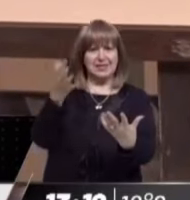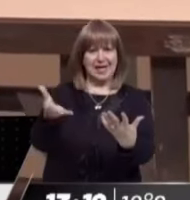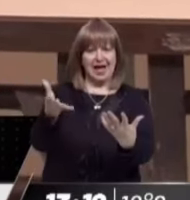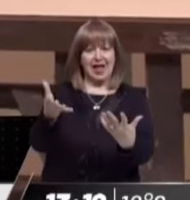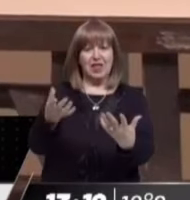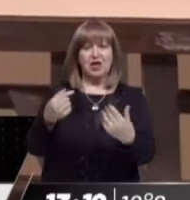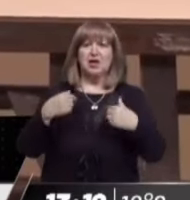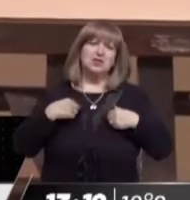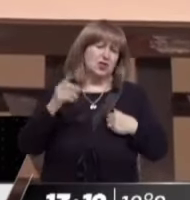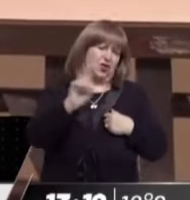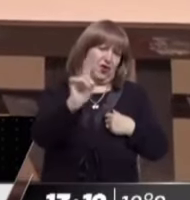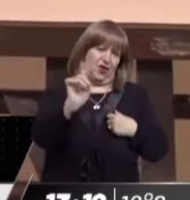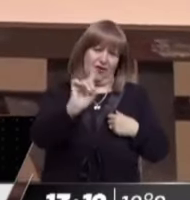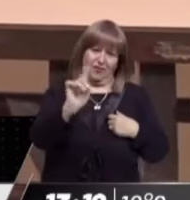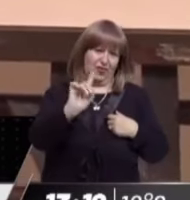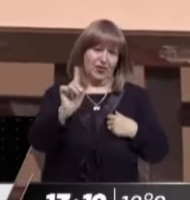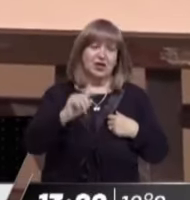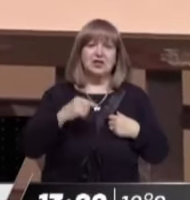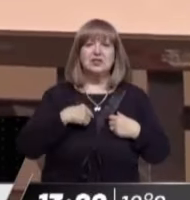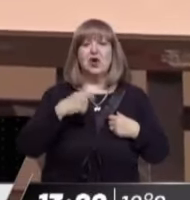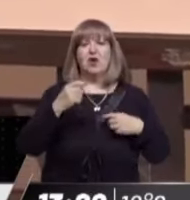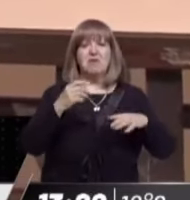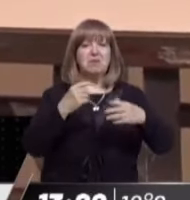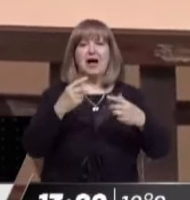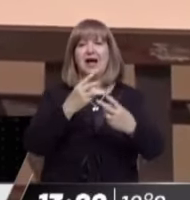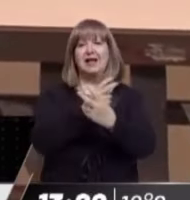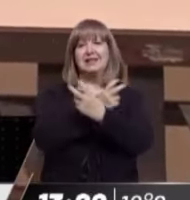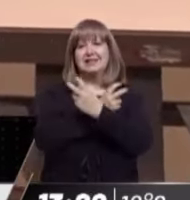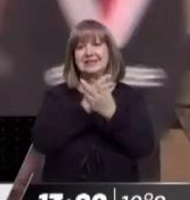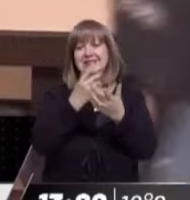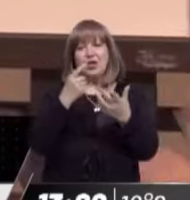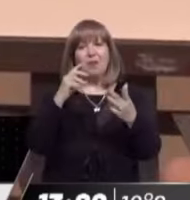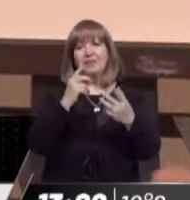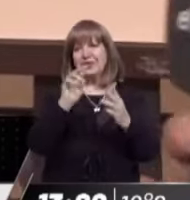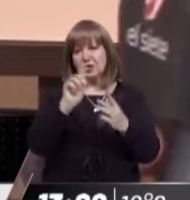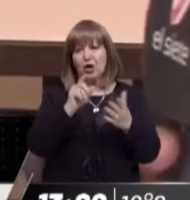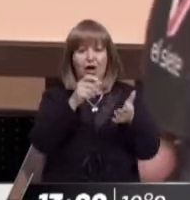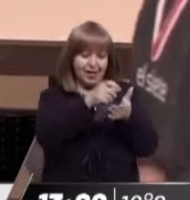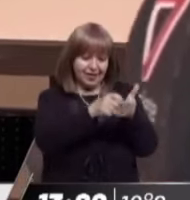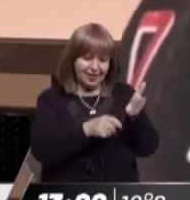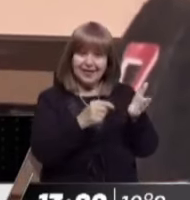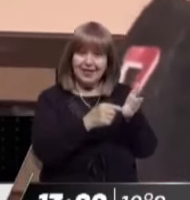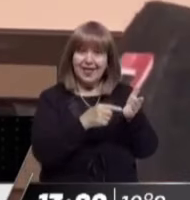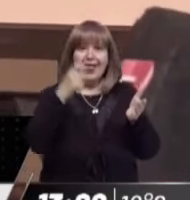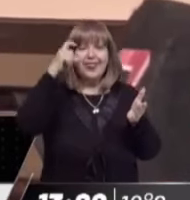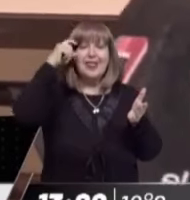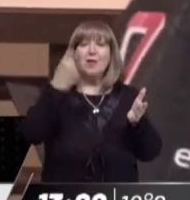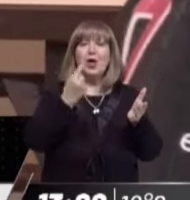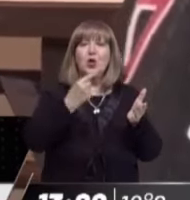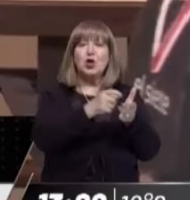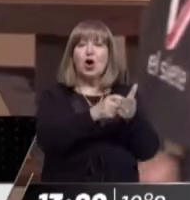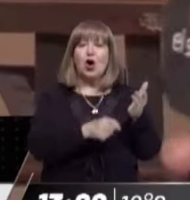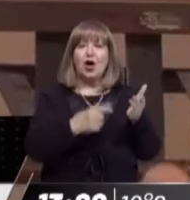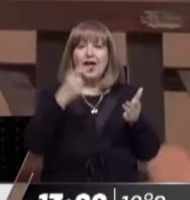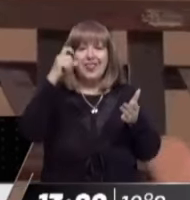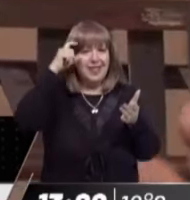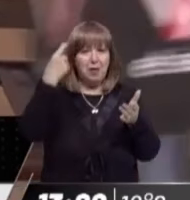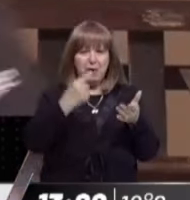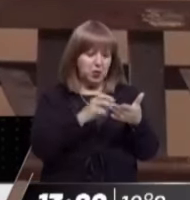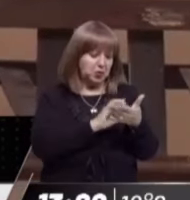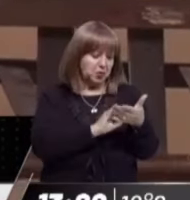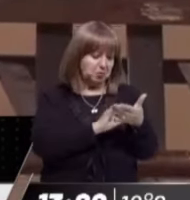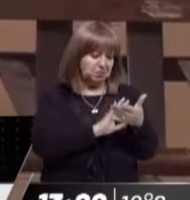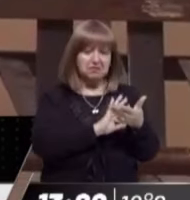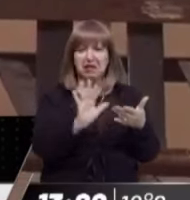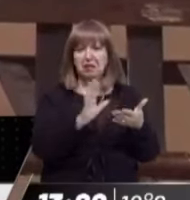¿Nada de eso? No, yo más o menos 10 minutos estoy con el teléfono. ¿Y es un bien, teléfono que le prestan? ¿Cómo hay que hacer? Porque los padres vienen a estar en casa diciendo, ¿qué